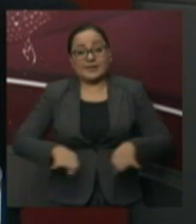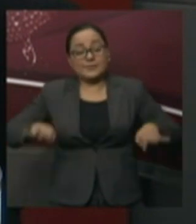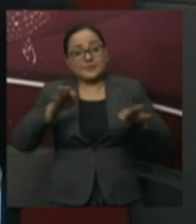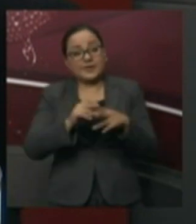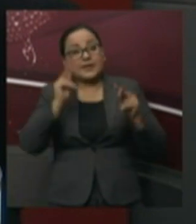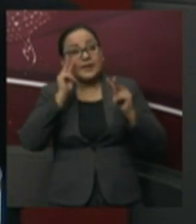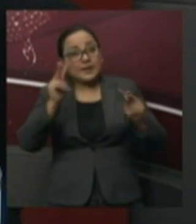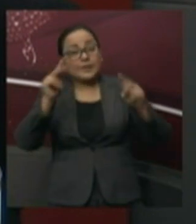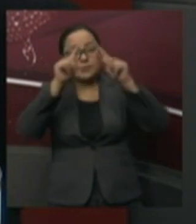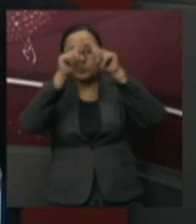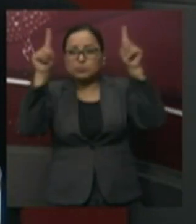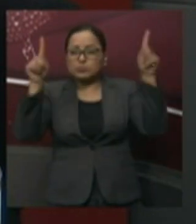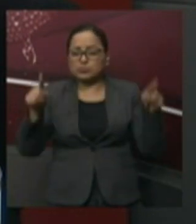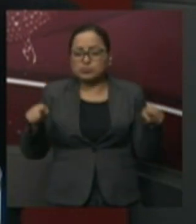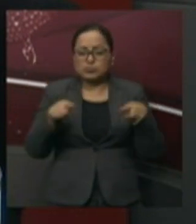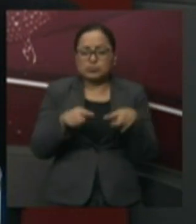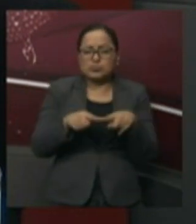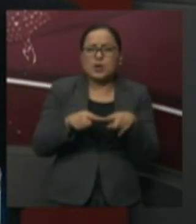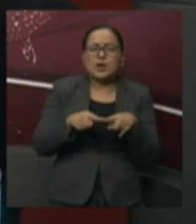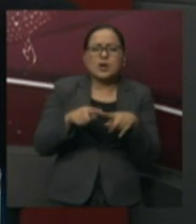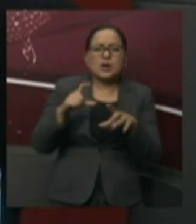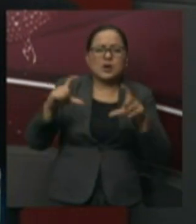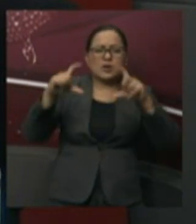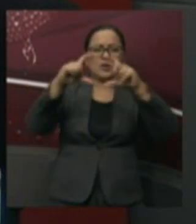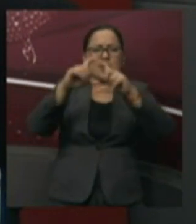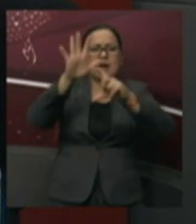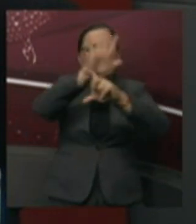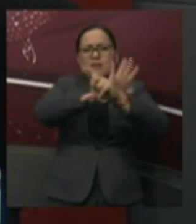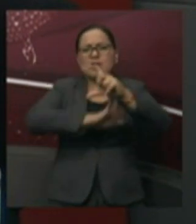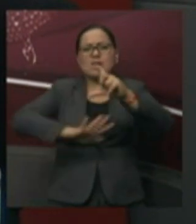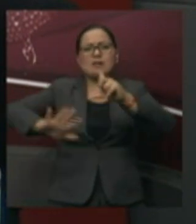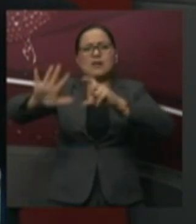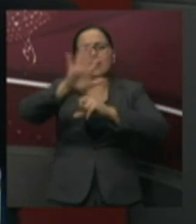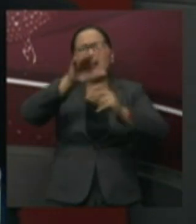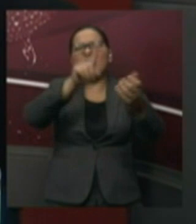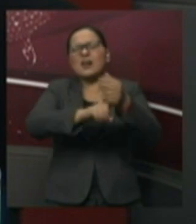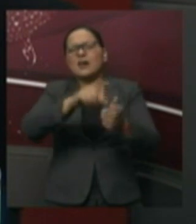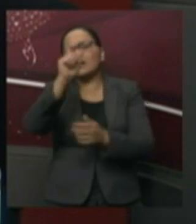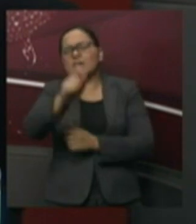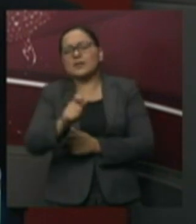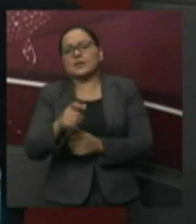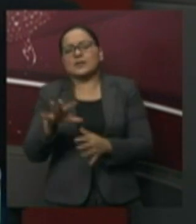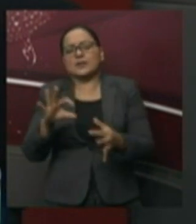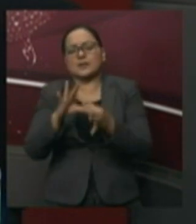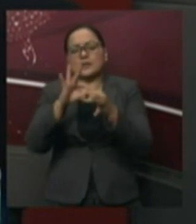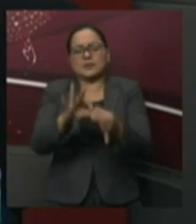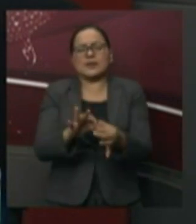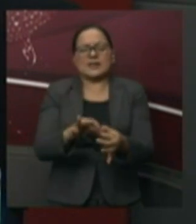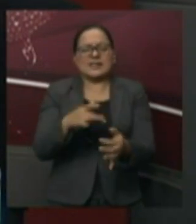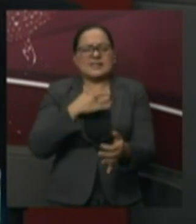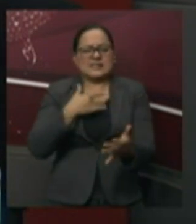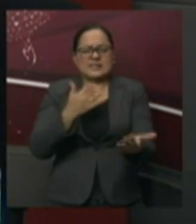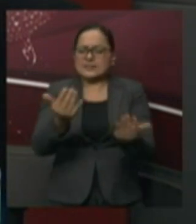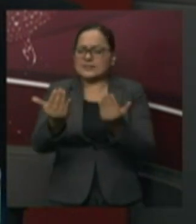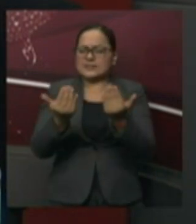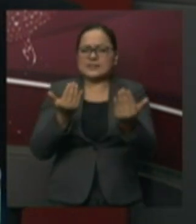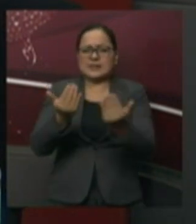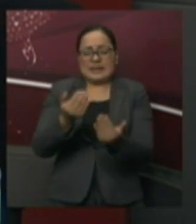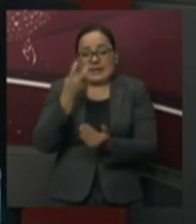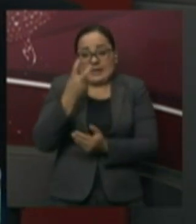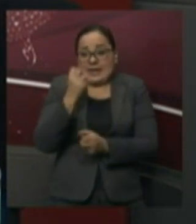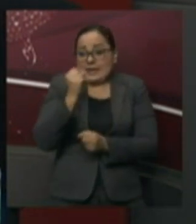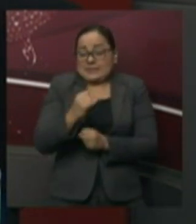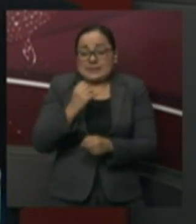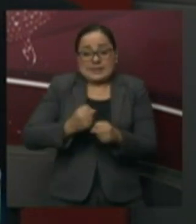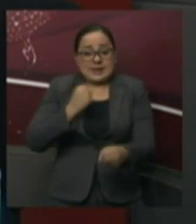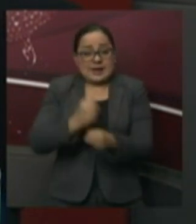mural es, yo creo, un hacer las paces con la ideología confrontativa que mantuvo durante